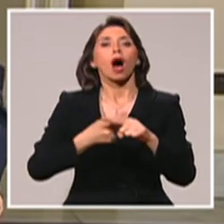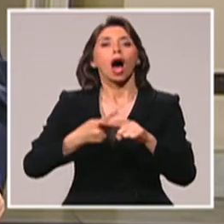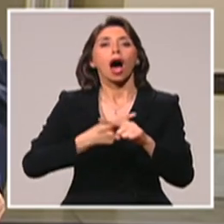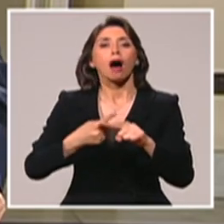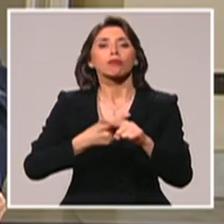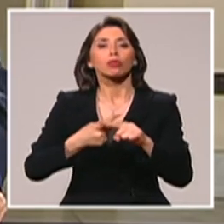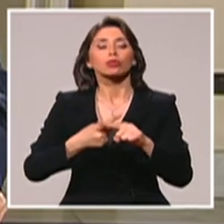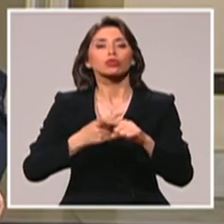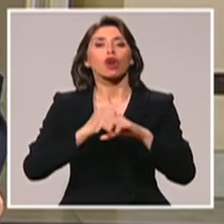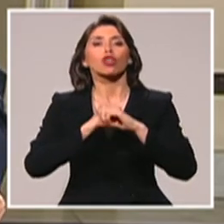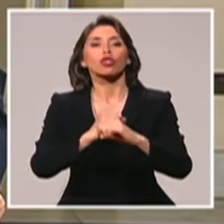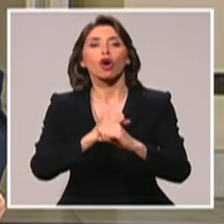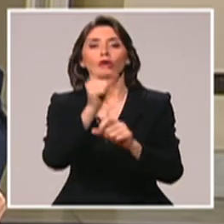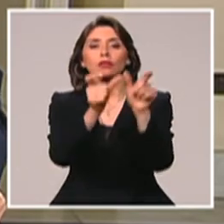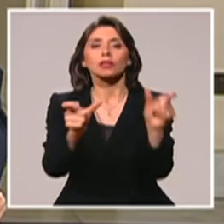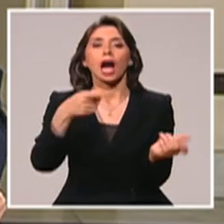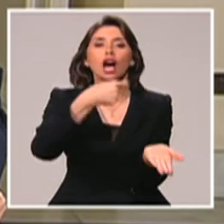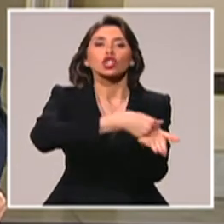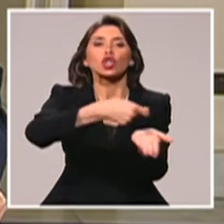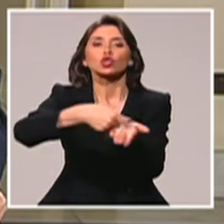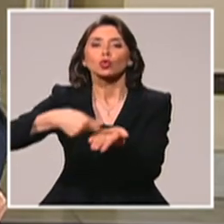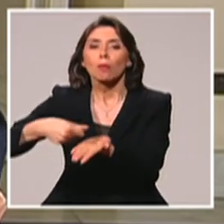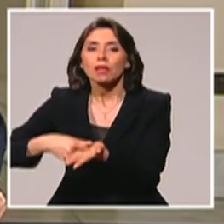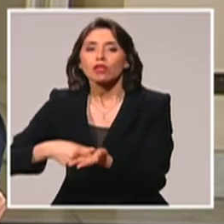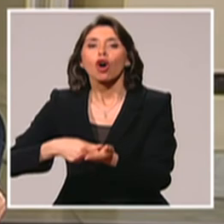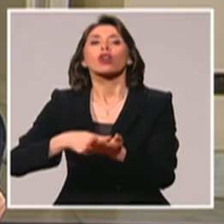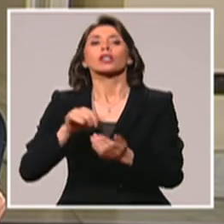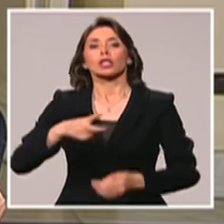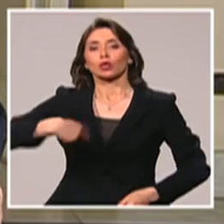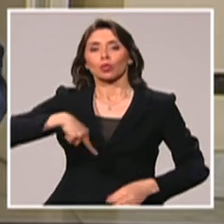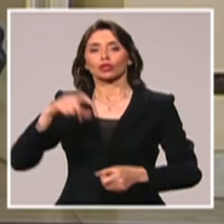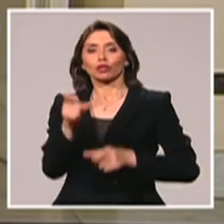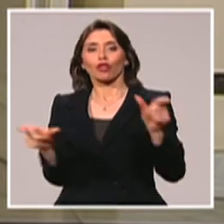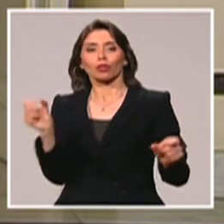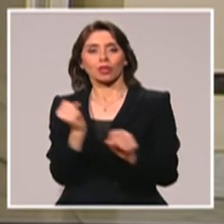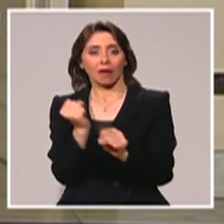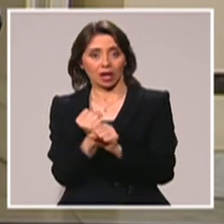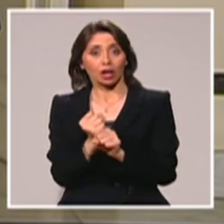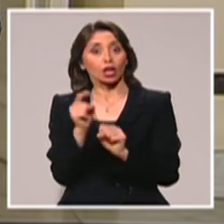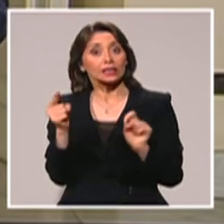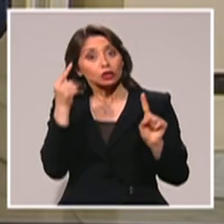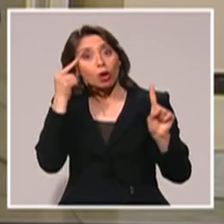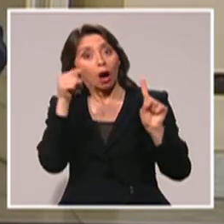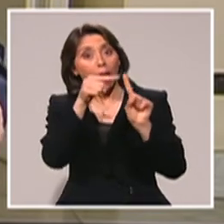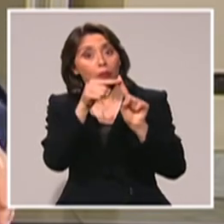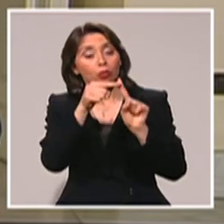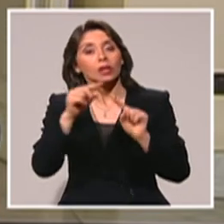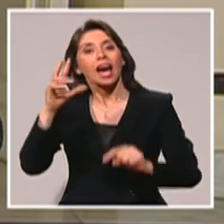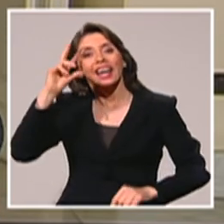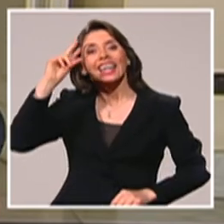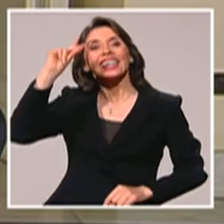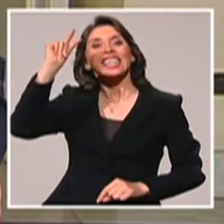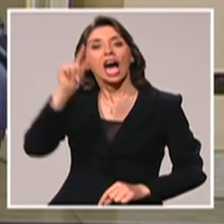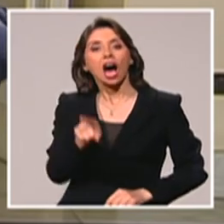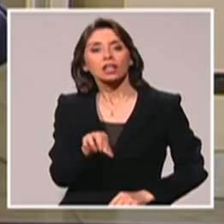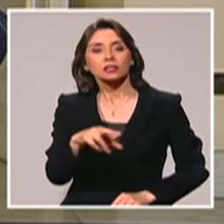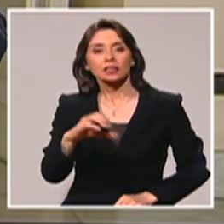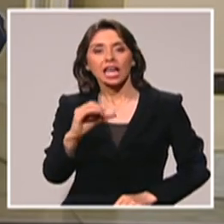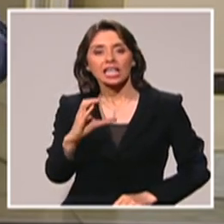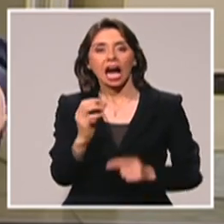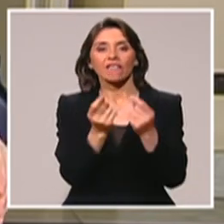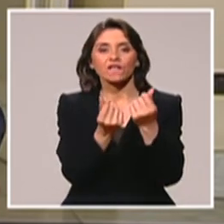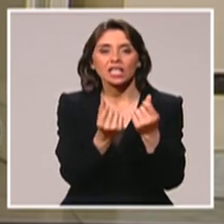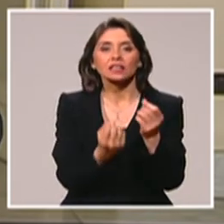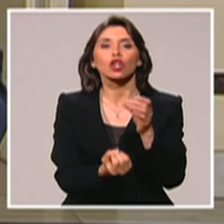contra nuestros consumidores y nuestros trabajadores a eso apunta la creación del sernac financiero las nuevas